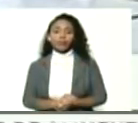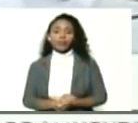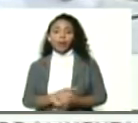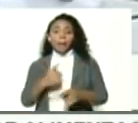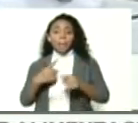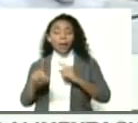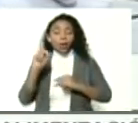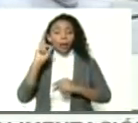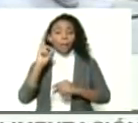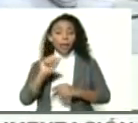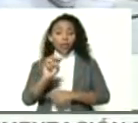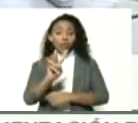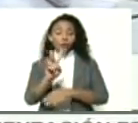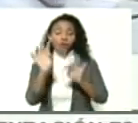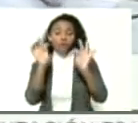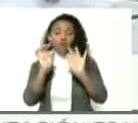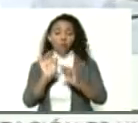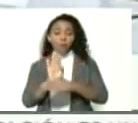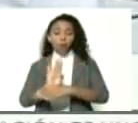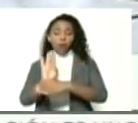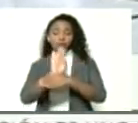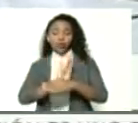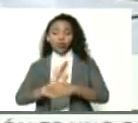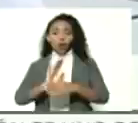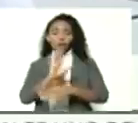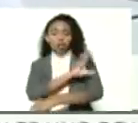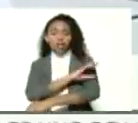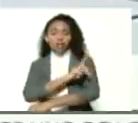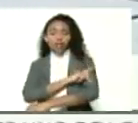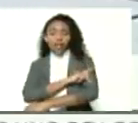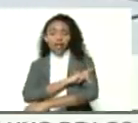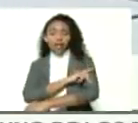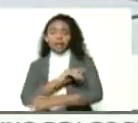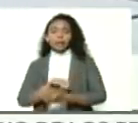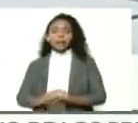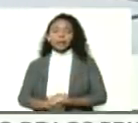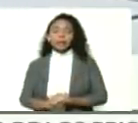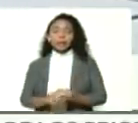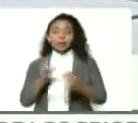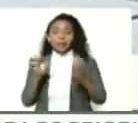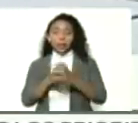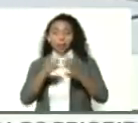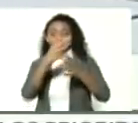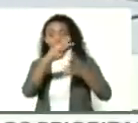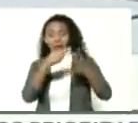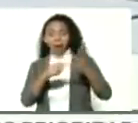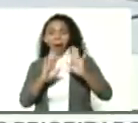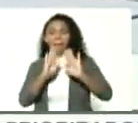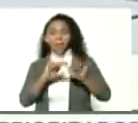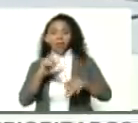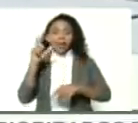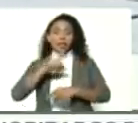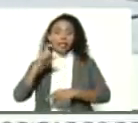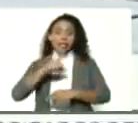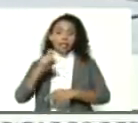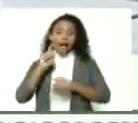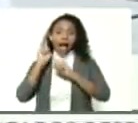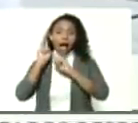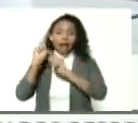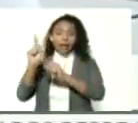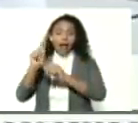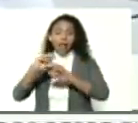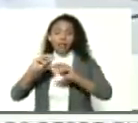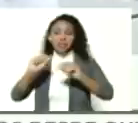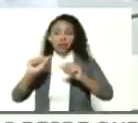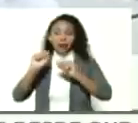Llevaremos también dos unidades de protección civil equipadas para el apoyo que se necesite allá en